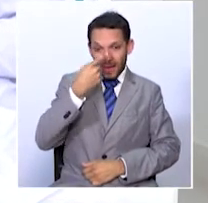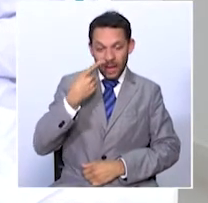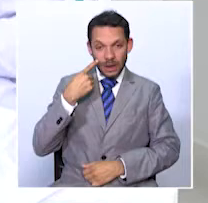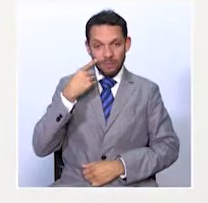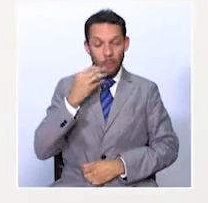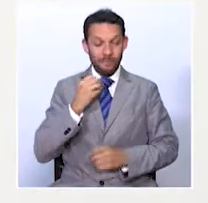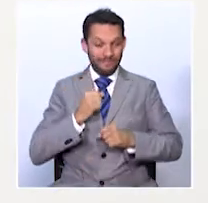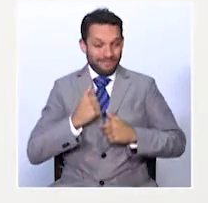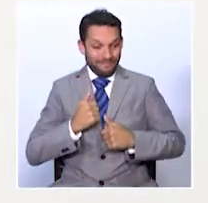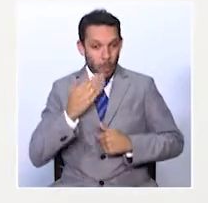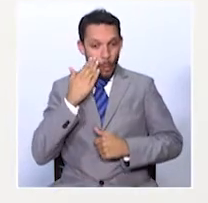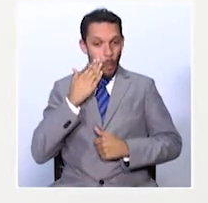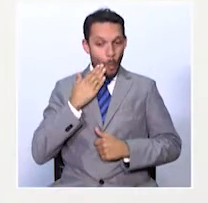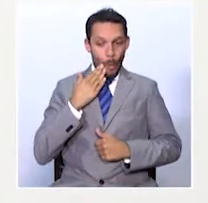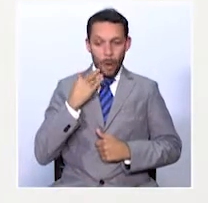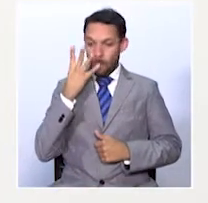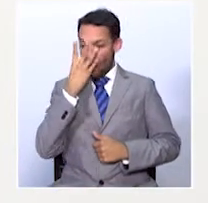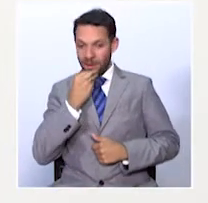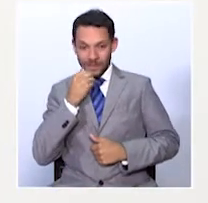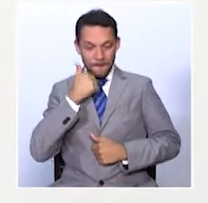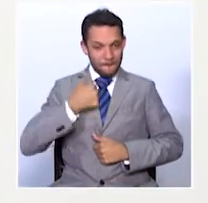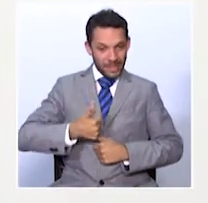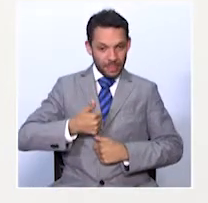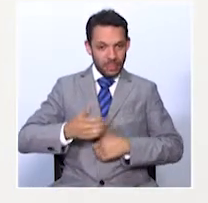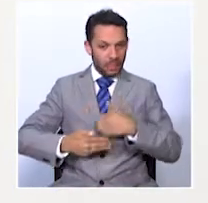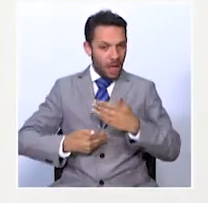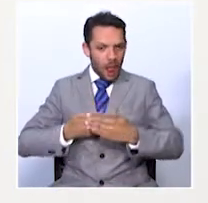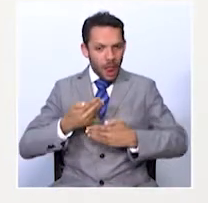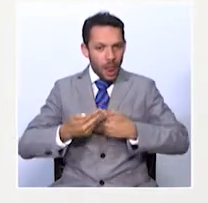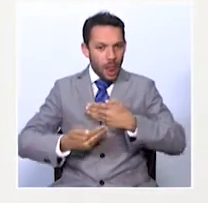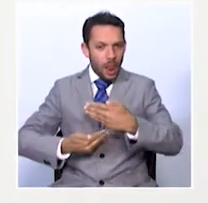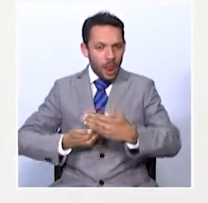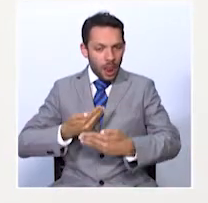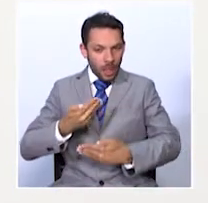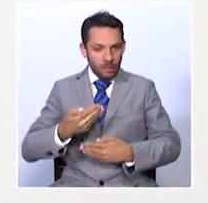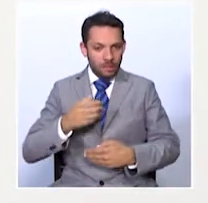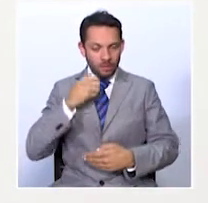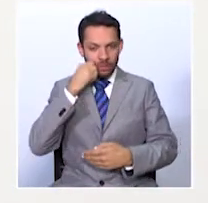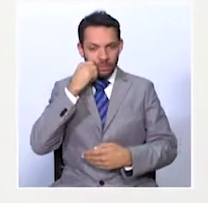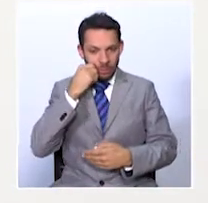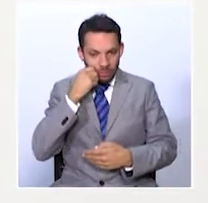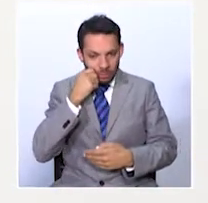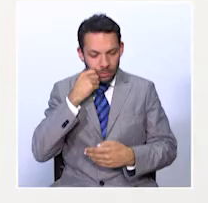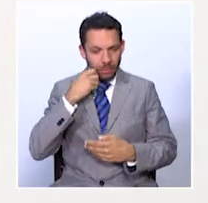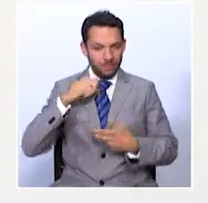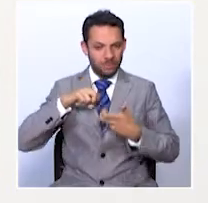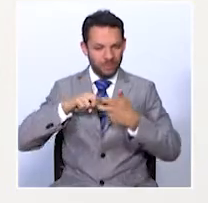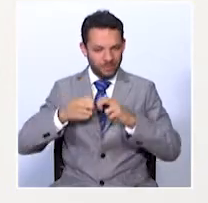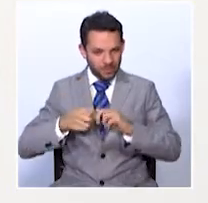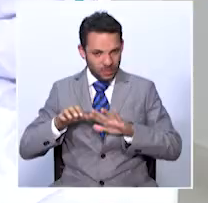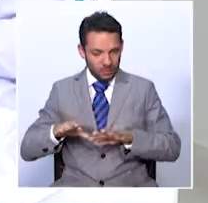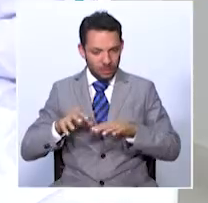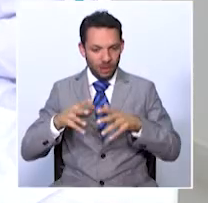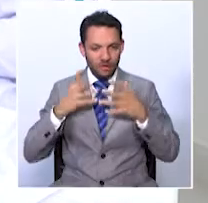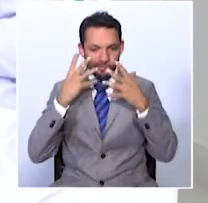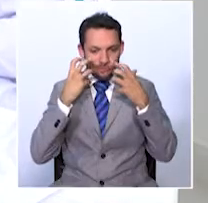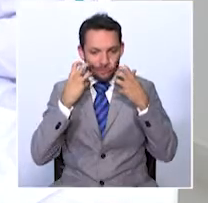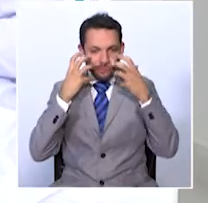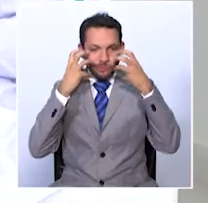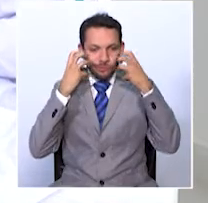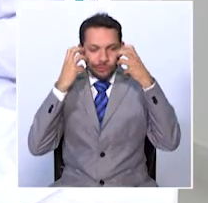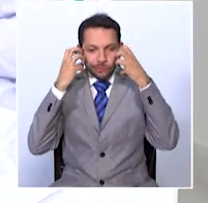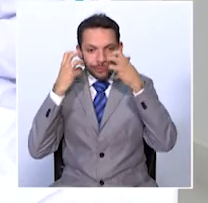puesta, y de repente, cuando hay un poquito de flacidez, o porque los años van pasando, o